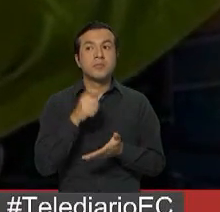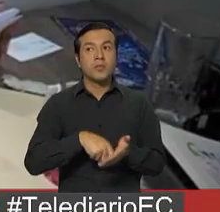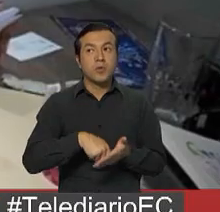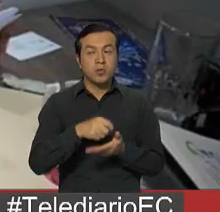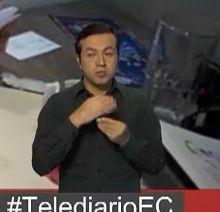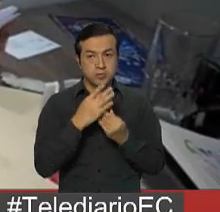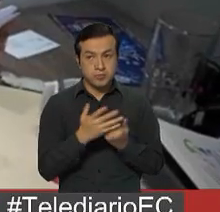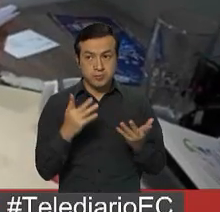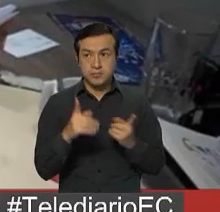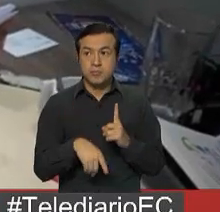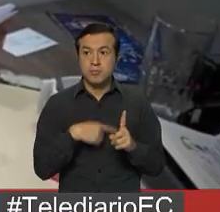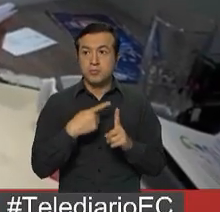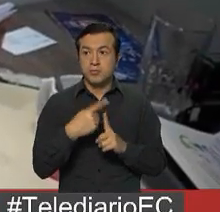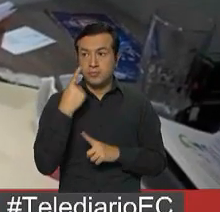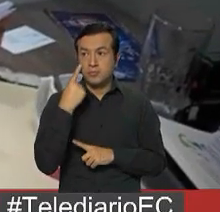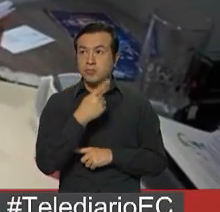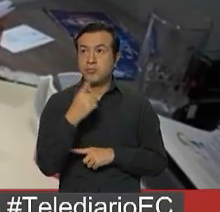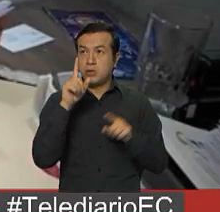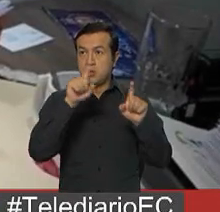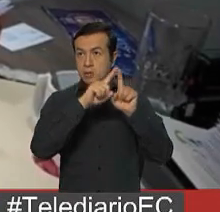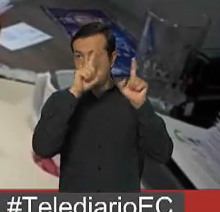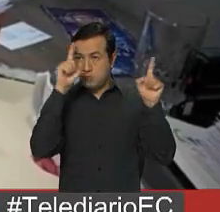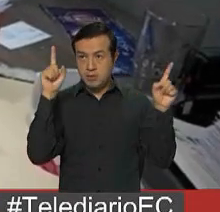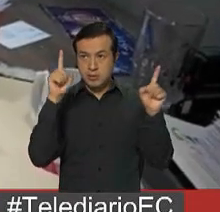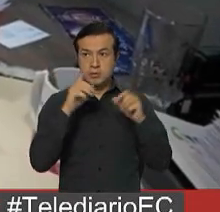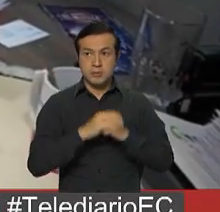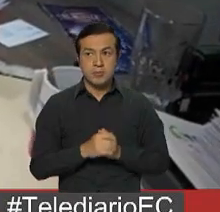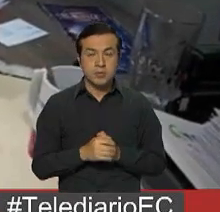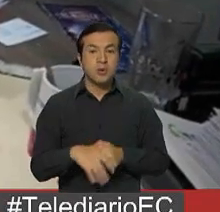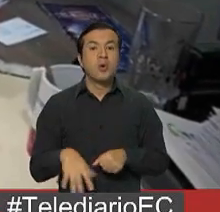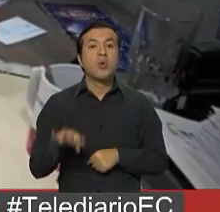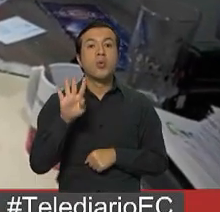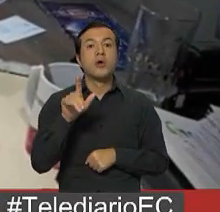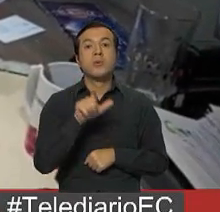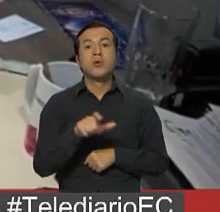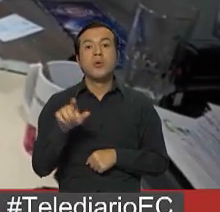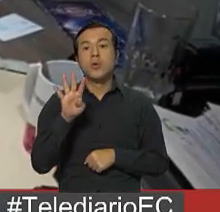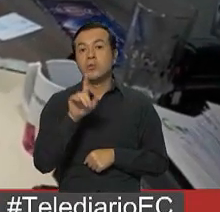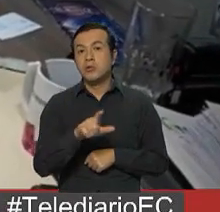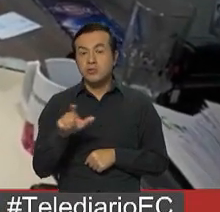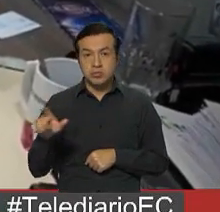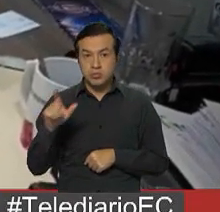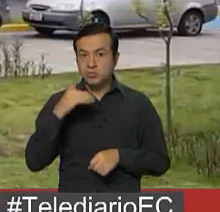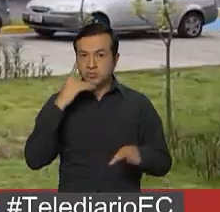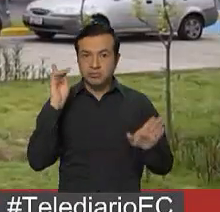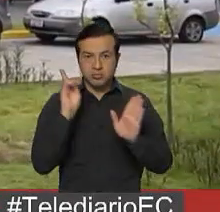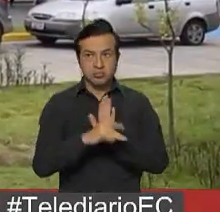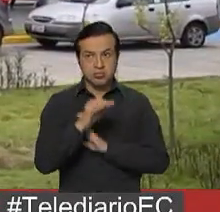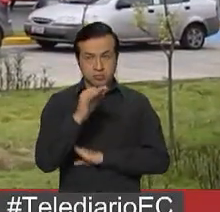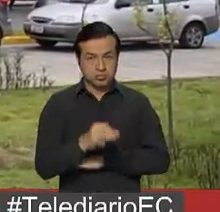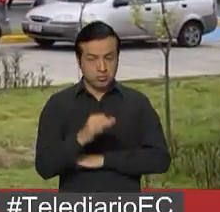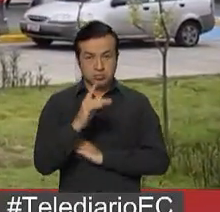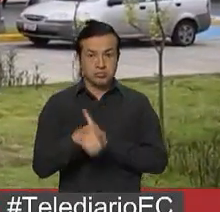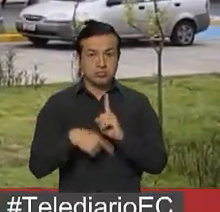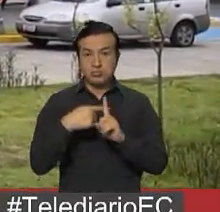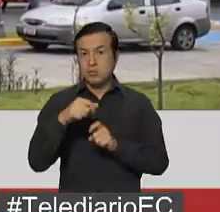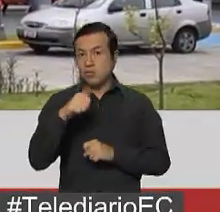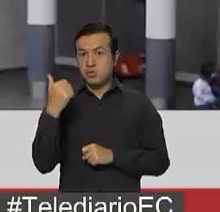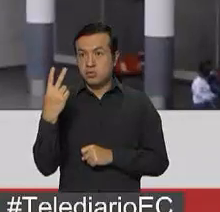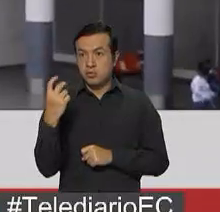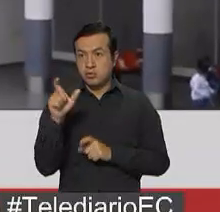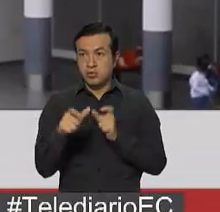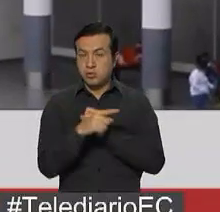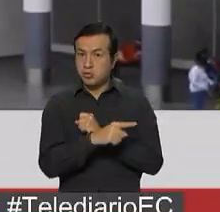y representantes de la empresa adjudicada a cuatro de ellas la fiscalía formulará cargos mientras que a los otros doce